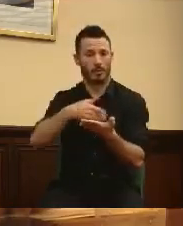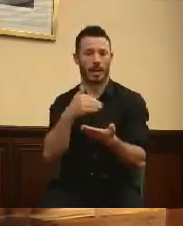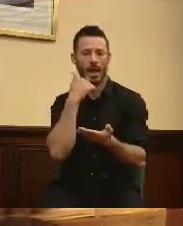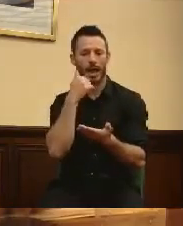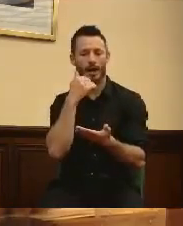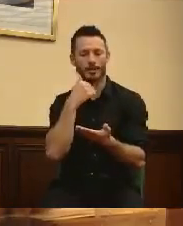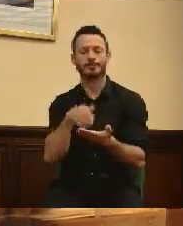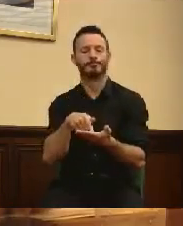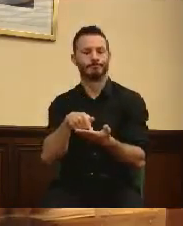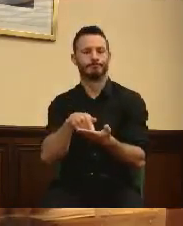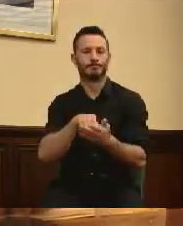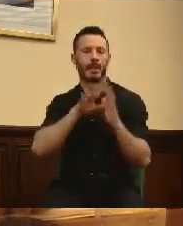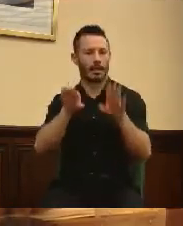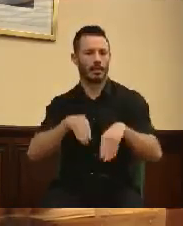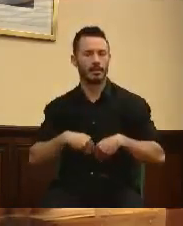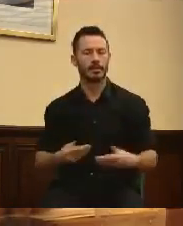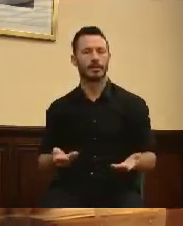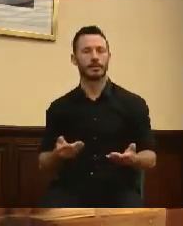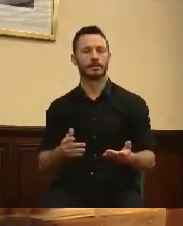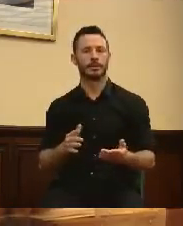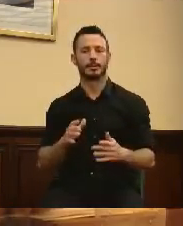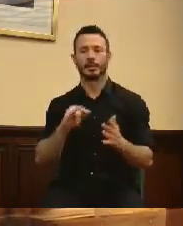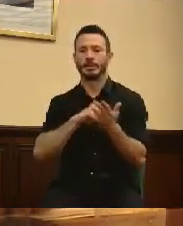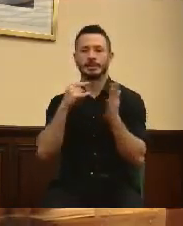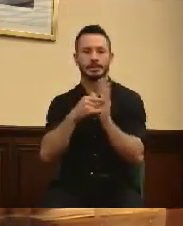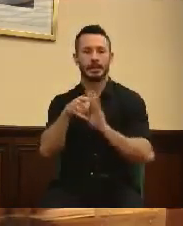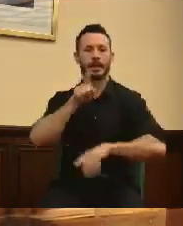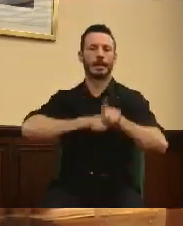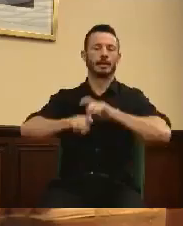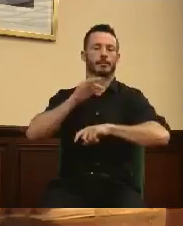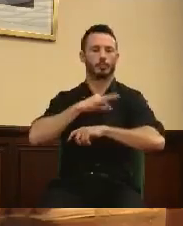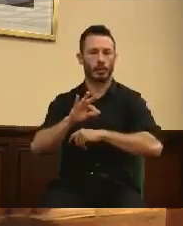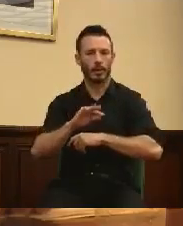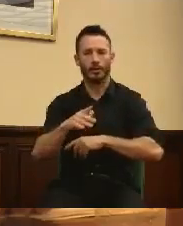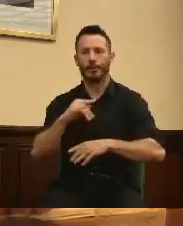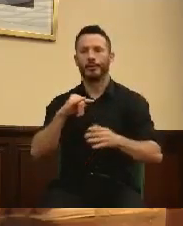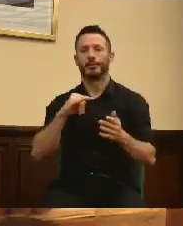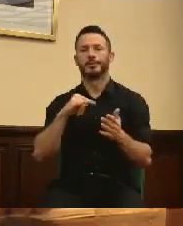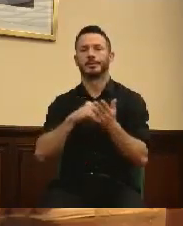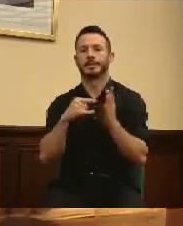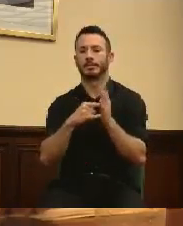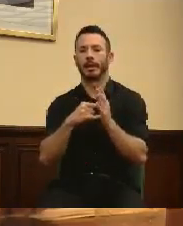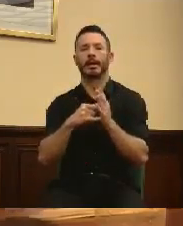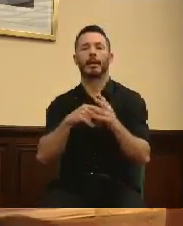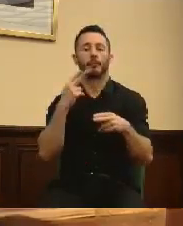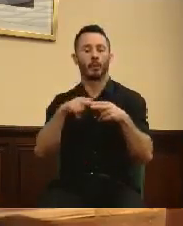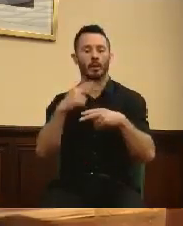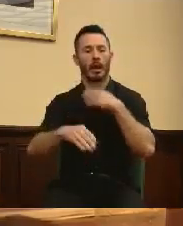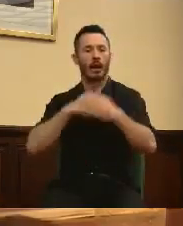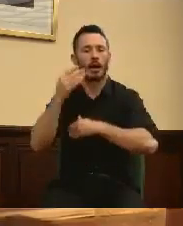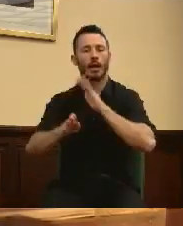presenta, de sistemas revocatorios y de sistemas que nos hagan avanzar en la participación política,